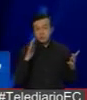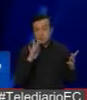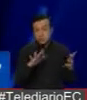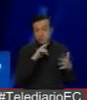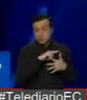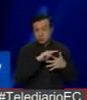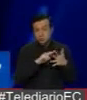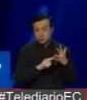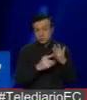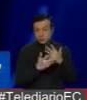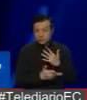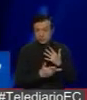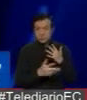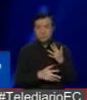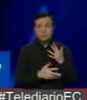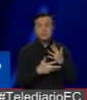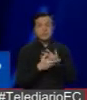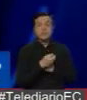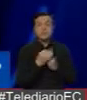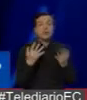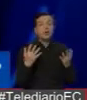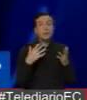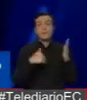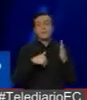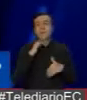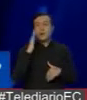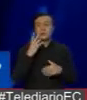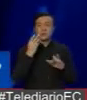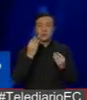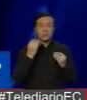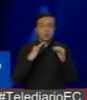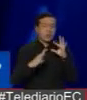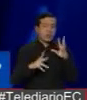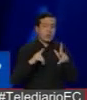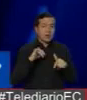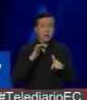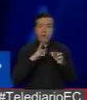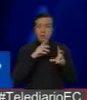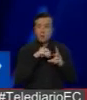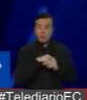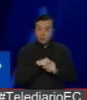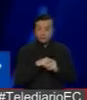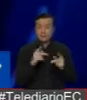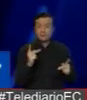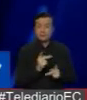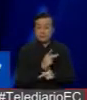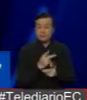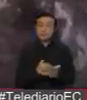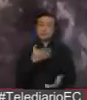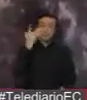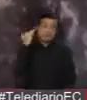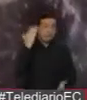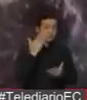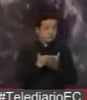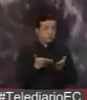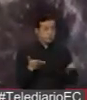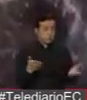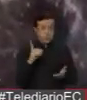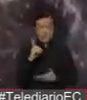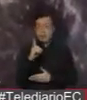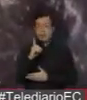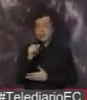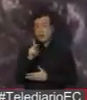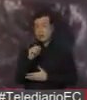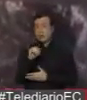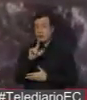de los insumos, de la obra pública, muchísima corrupción en el país, enquistada, enraizada desde hace años. Daniel Salcedo deberá